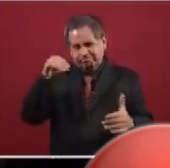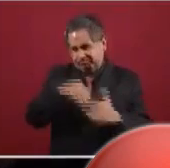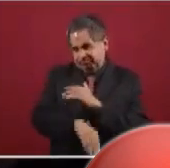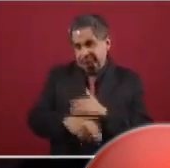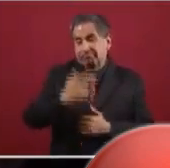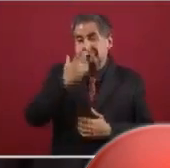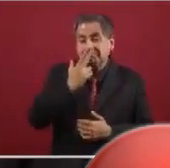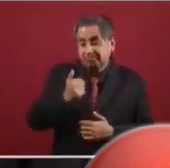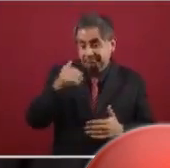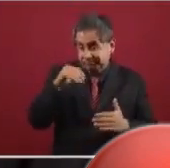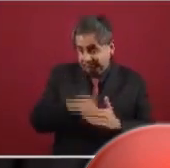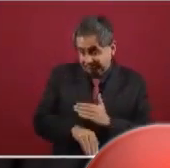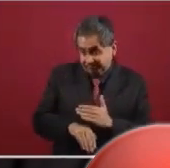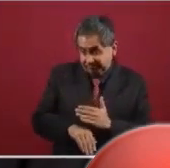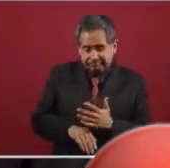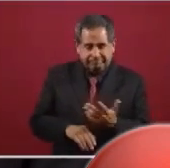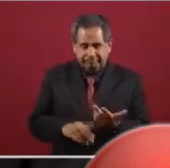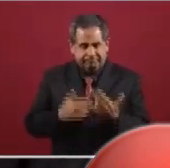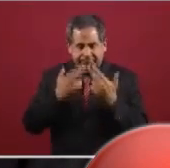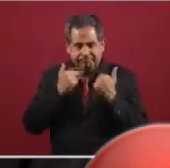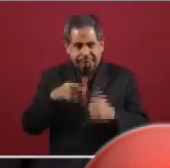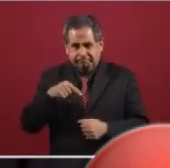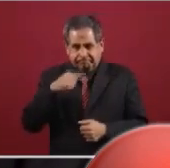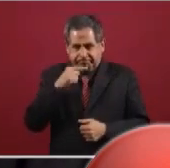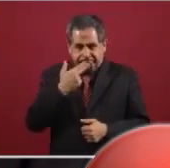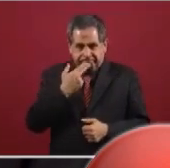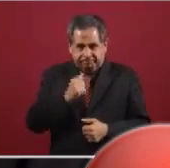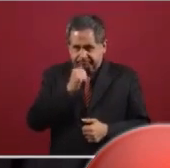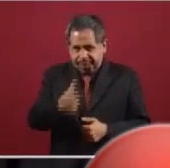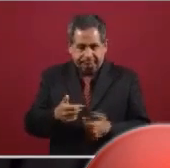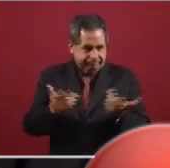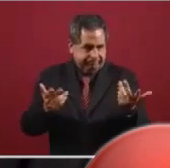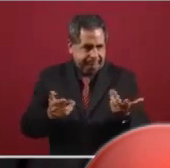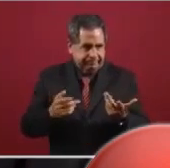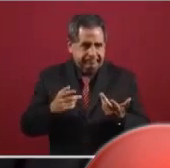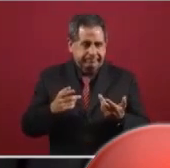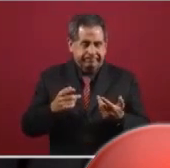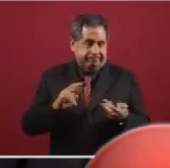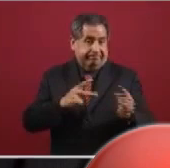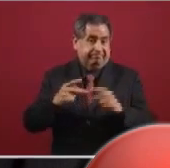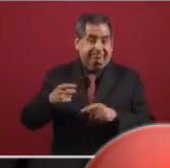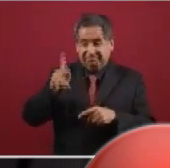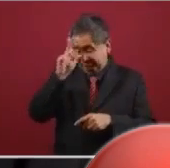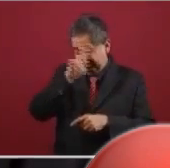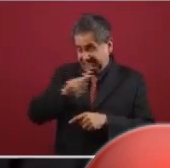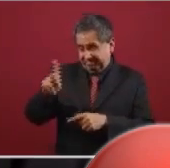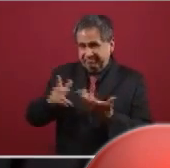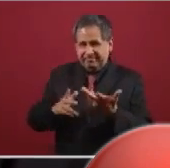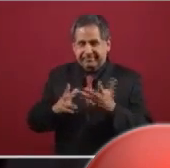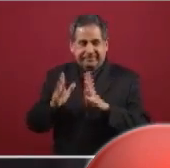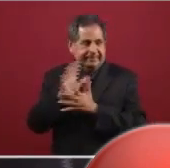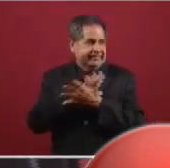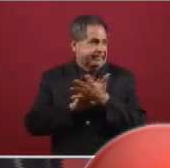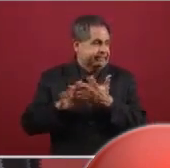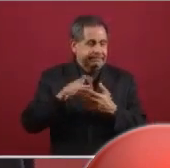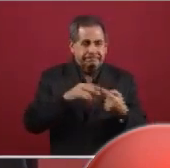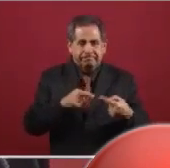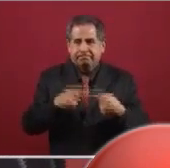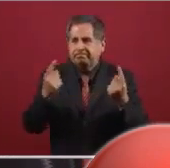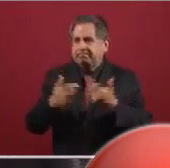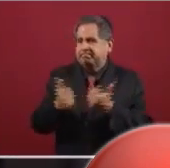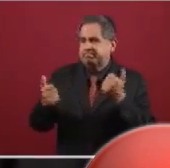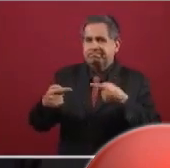fracaso, que no sirvió para nada, al contrario, que perjudicó y polarizó,